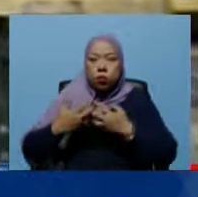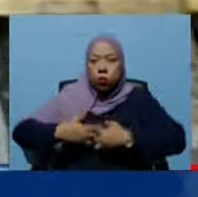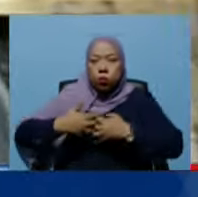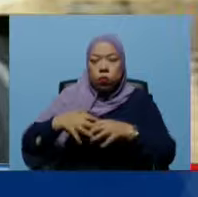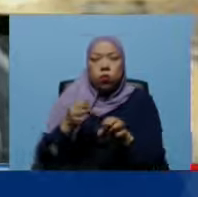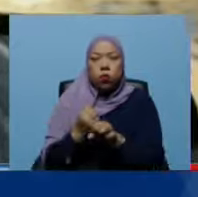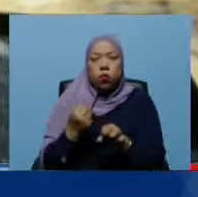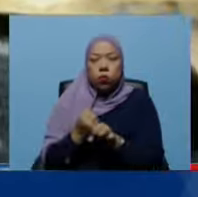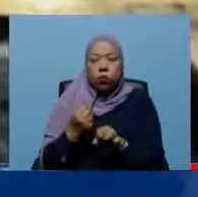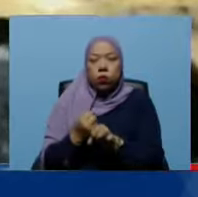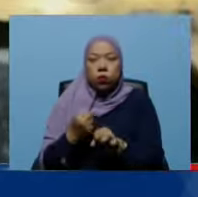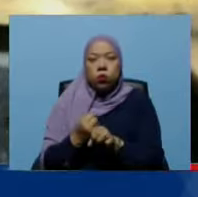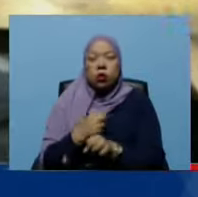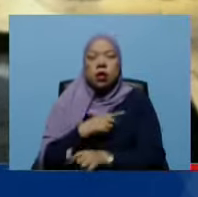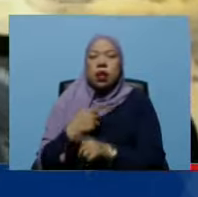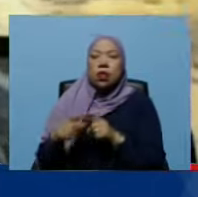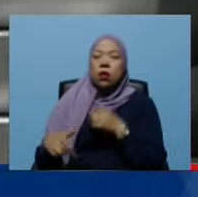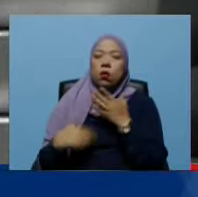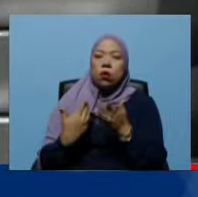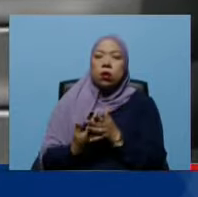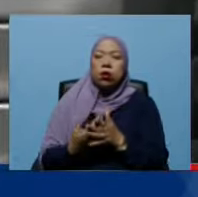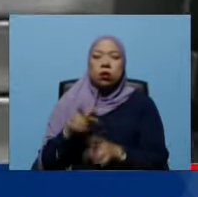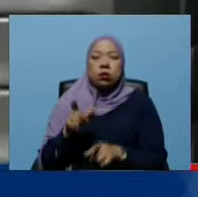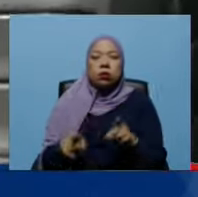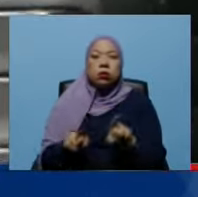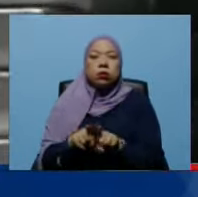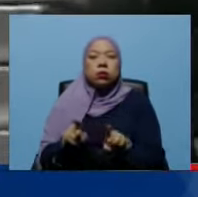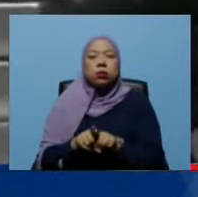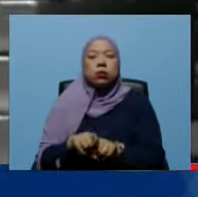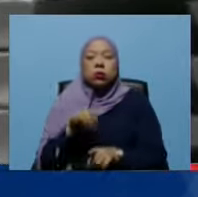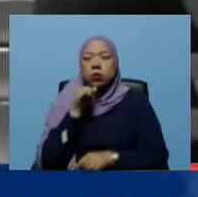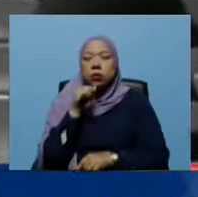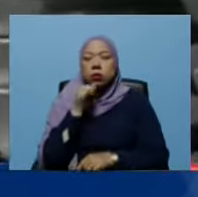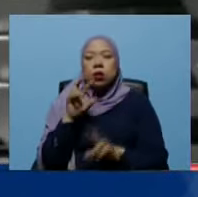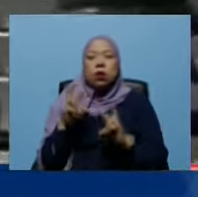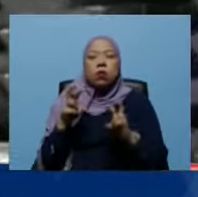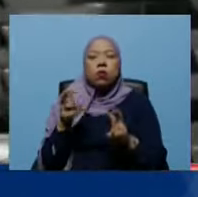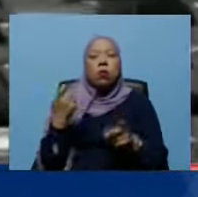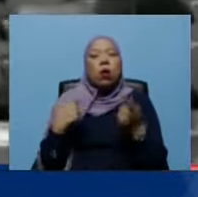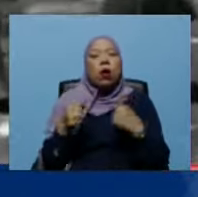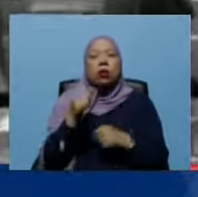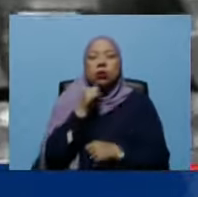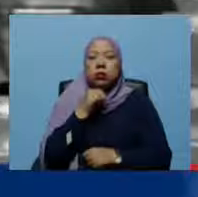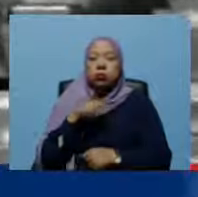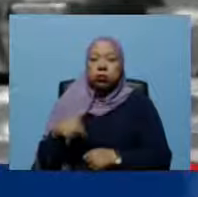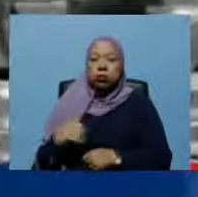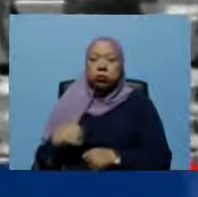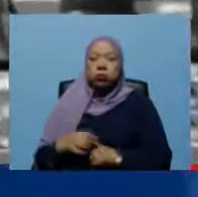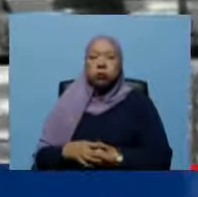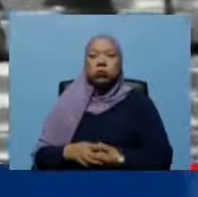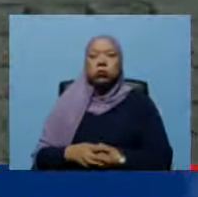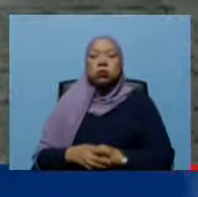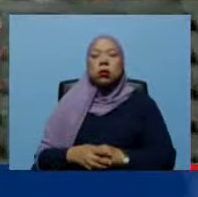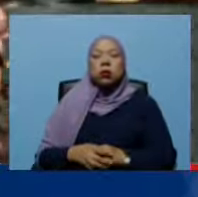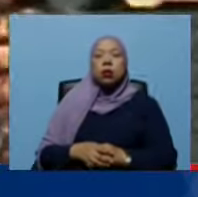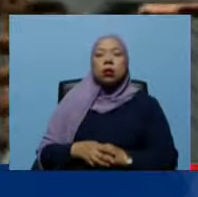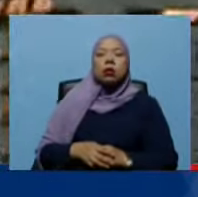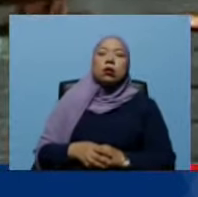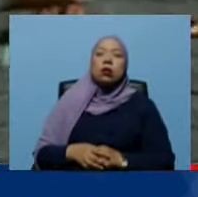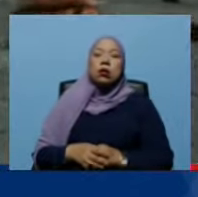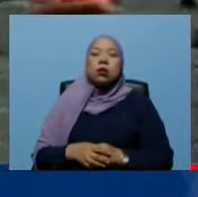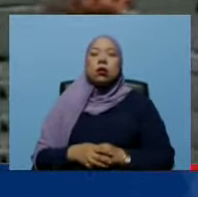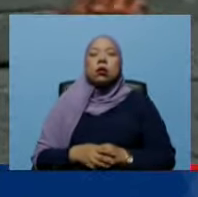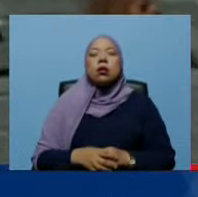empresas como esta, diversificando en temas de maquinaria para incrementar el